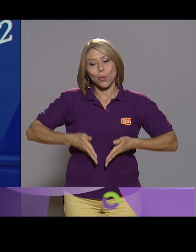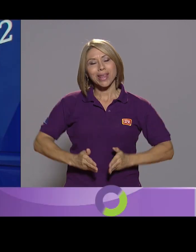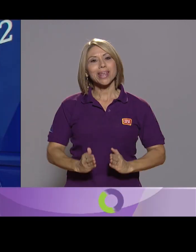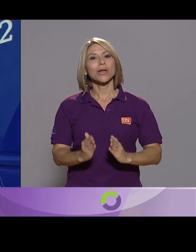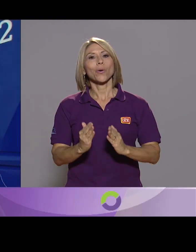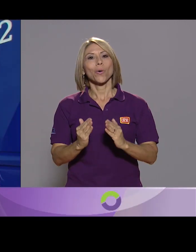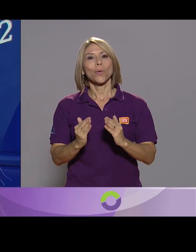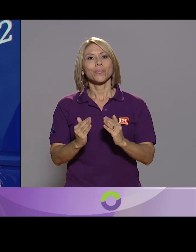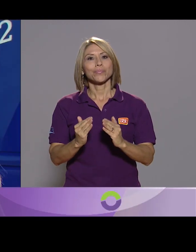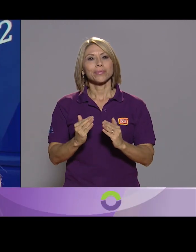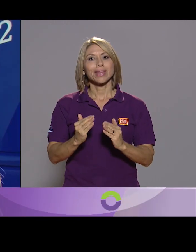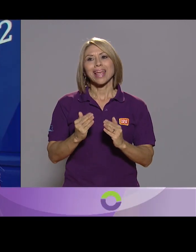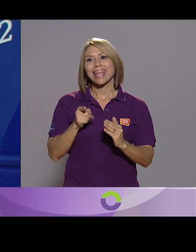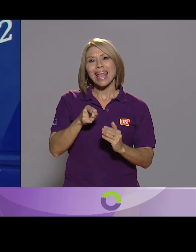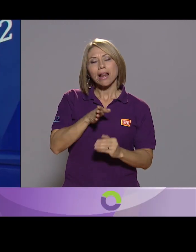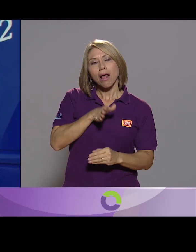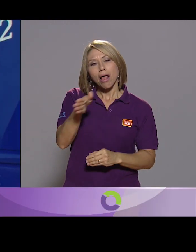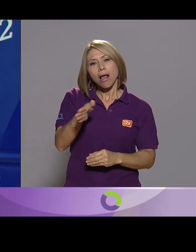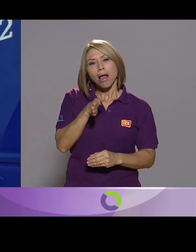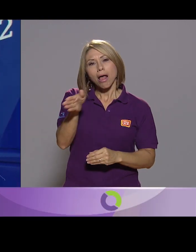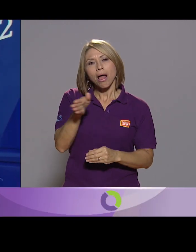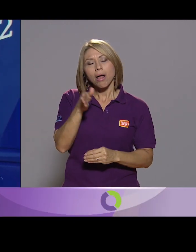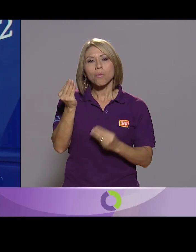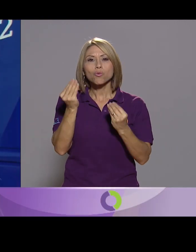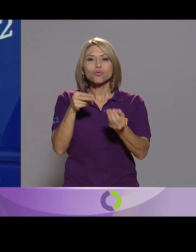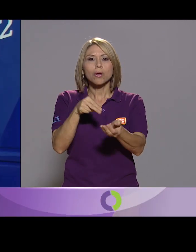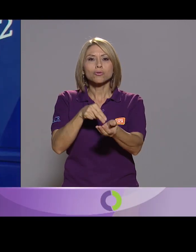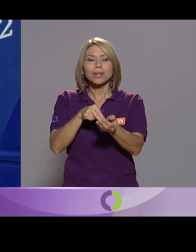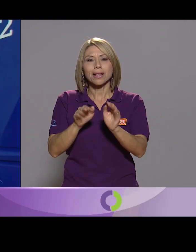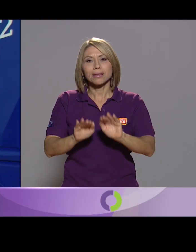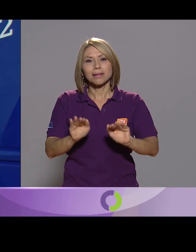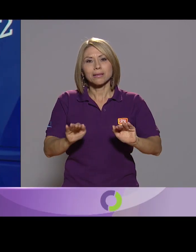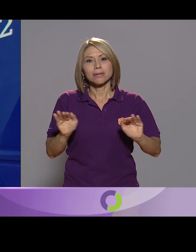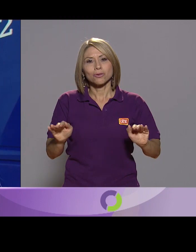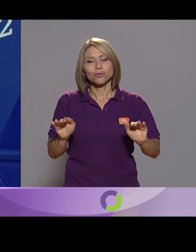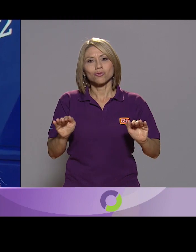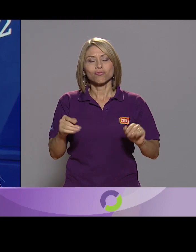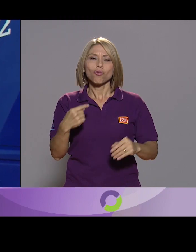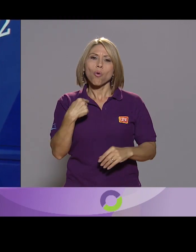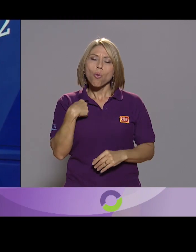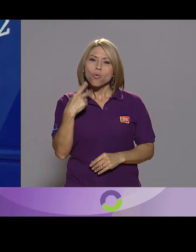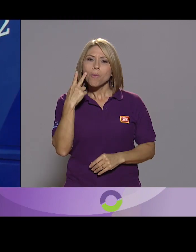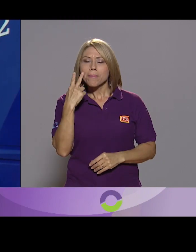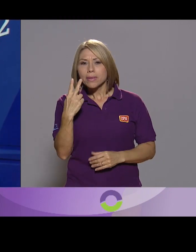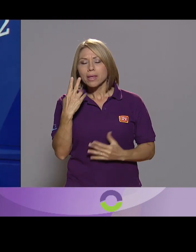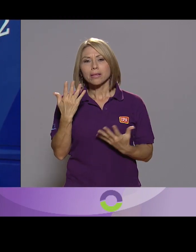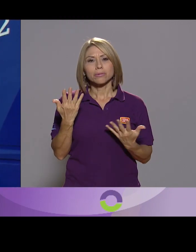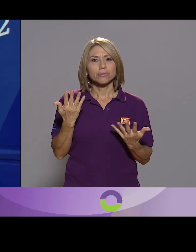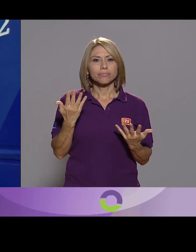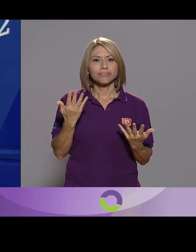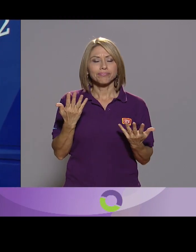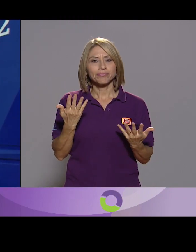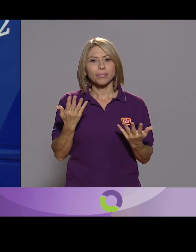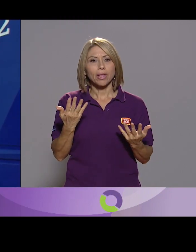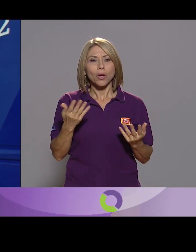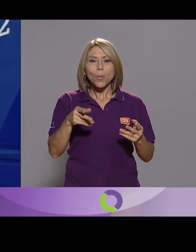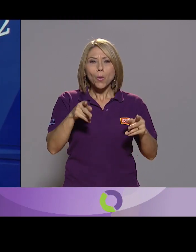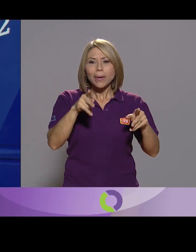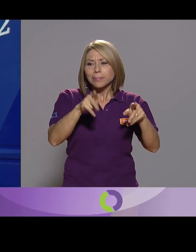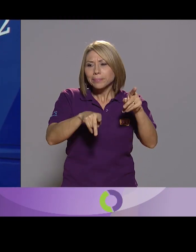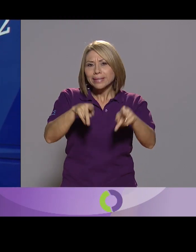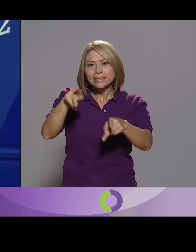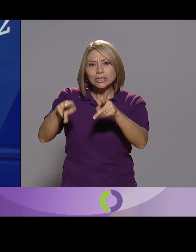hijo que frecuenta mucho el hospital de niños, entonces más o menos uno va viendo como hay personas